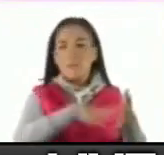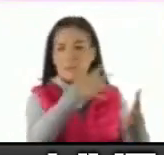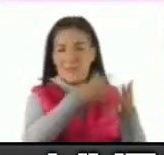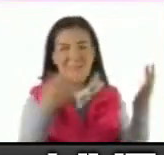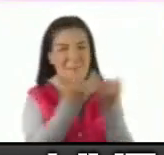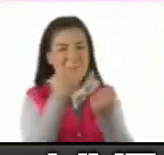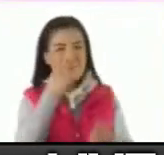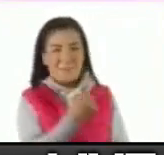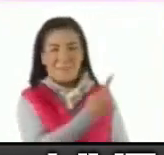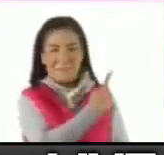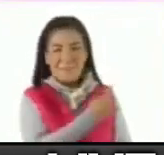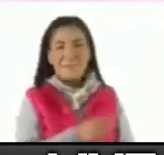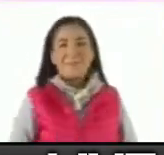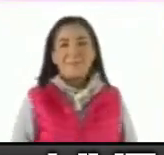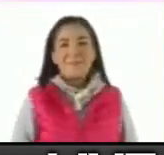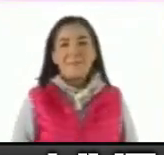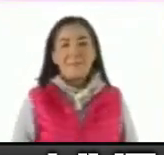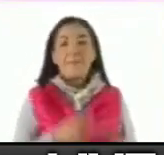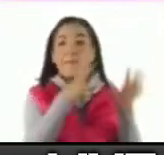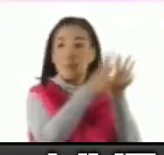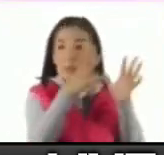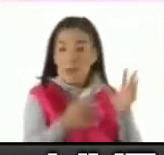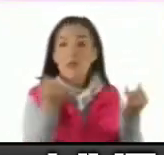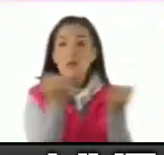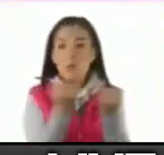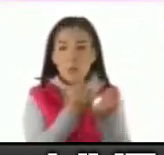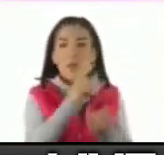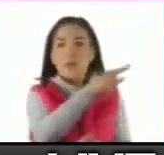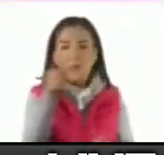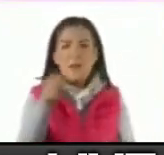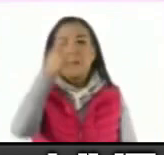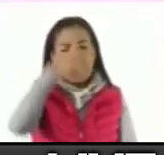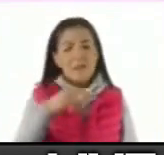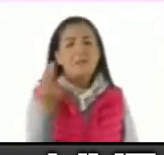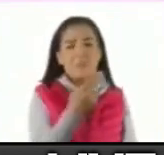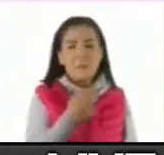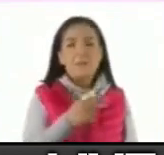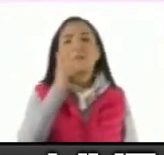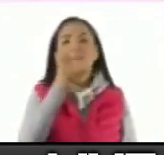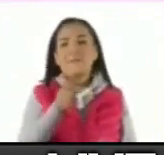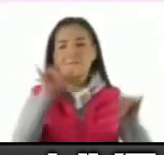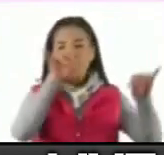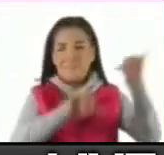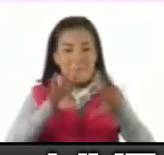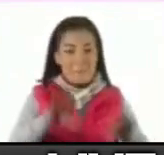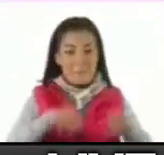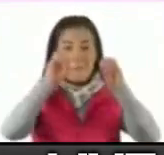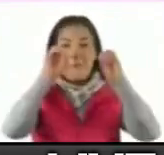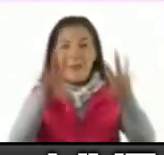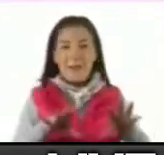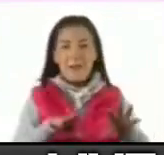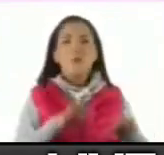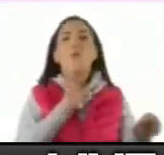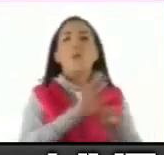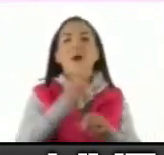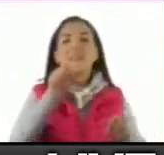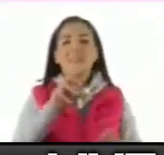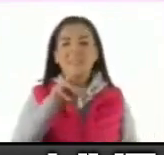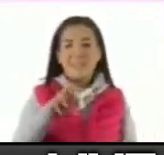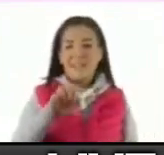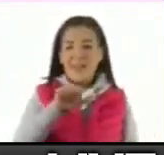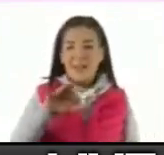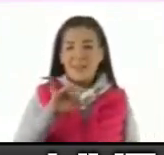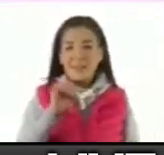como la que se muestra en pantalla, para que anoten qué es lo que necesitan para realizar magia, o mejor dicho, las reacciones